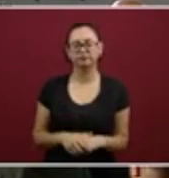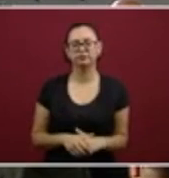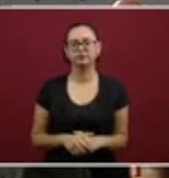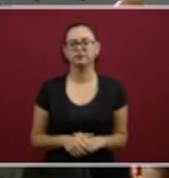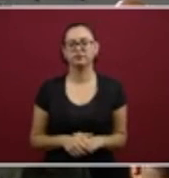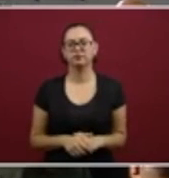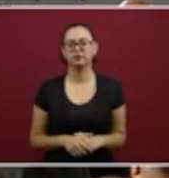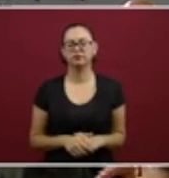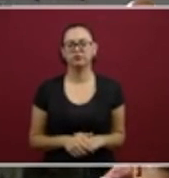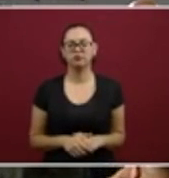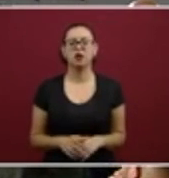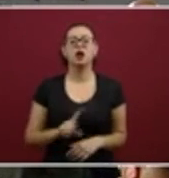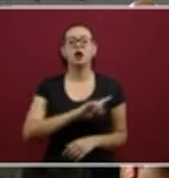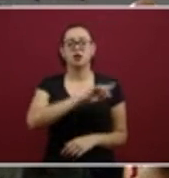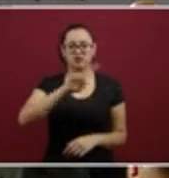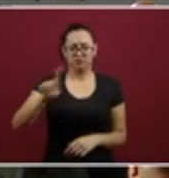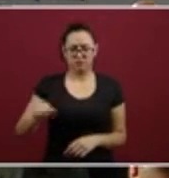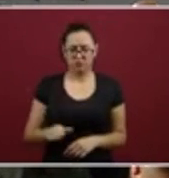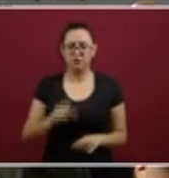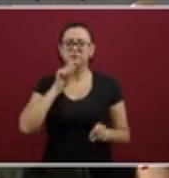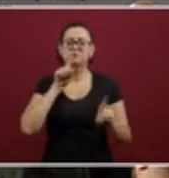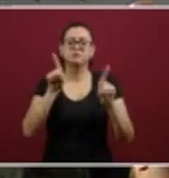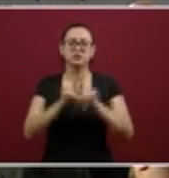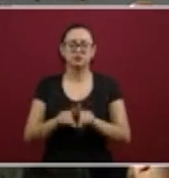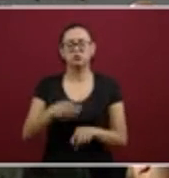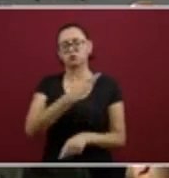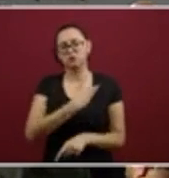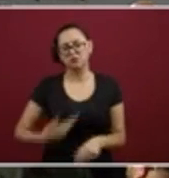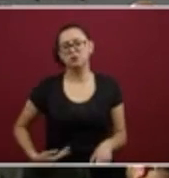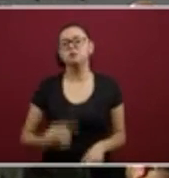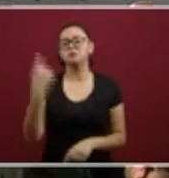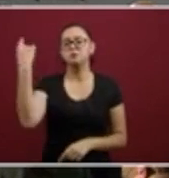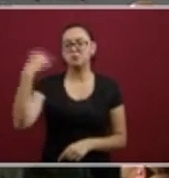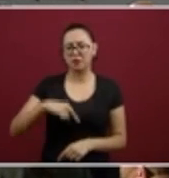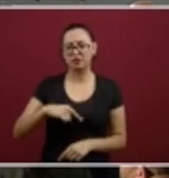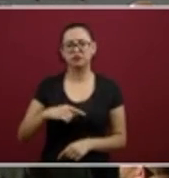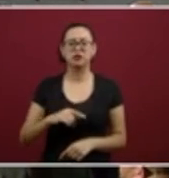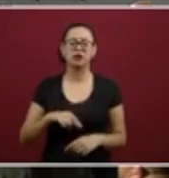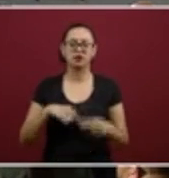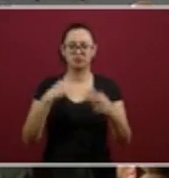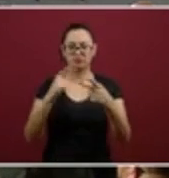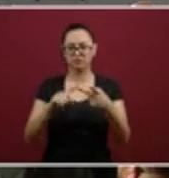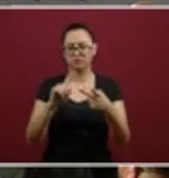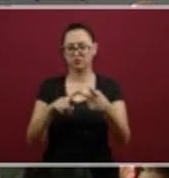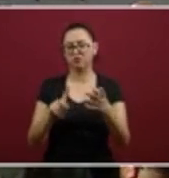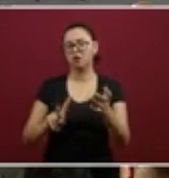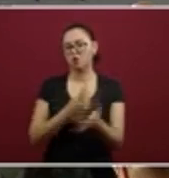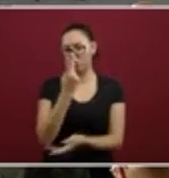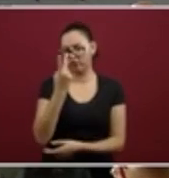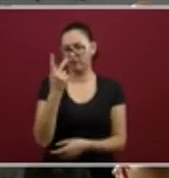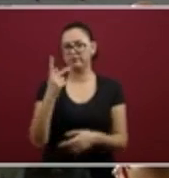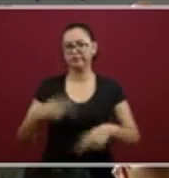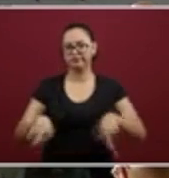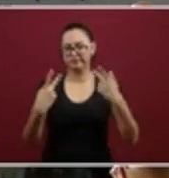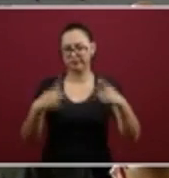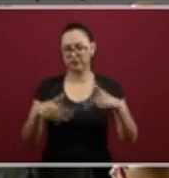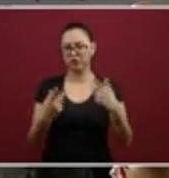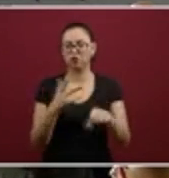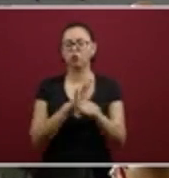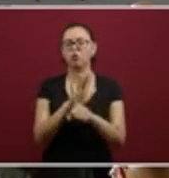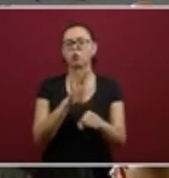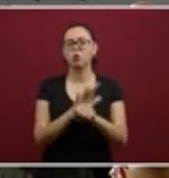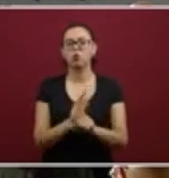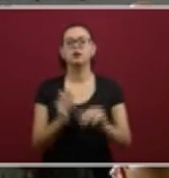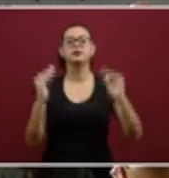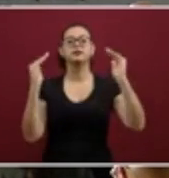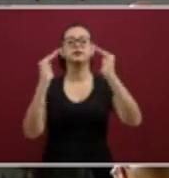Posteriormente, la instrucción del señor presidente es llevar una segunda subasta después de la del domingo. Esta segunda subasta sería de